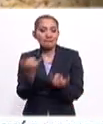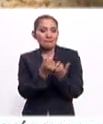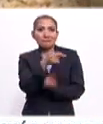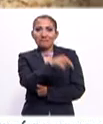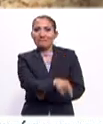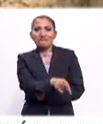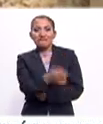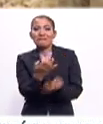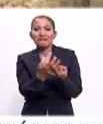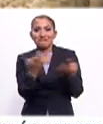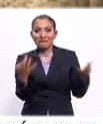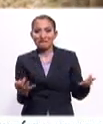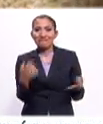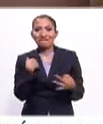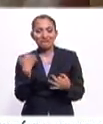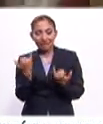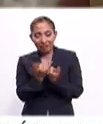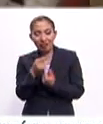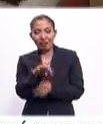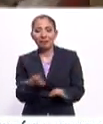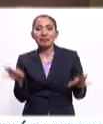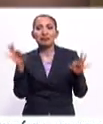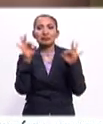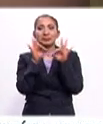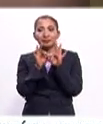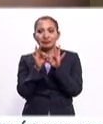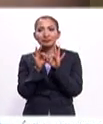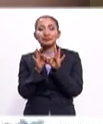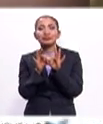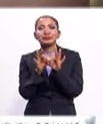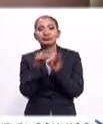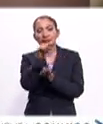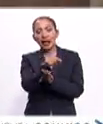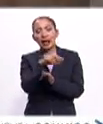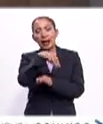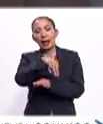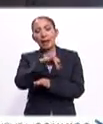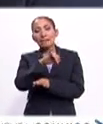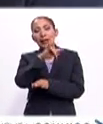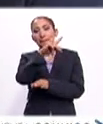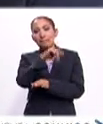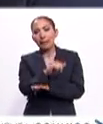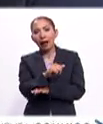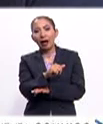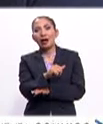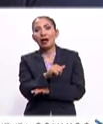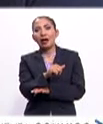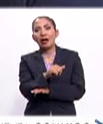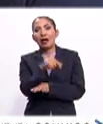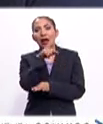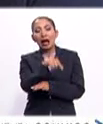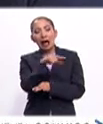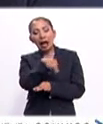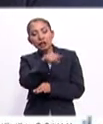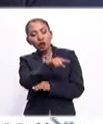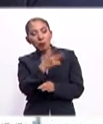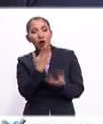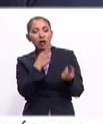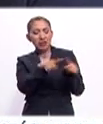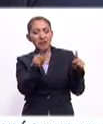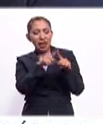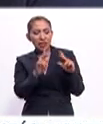de sustentación, ¿no? Esa para mí es la importancia básica de la milpa, el que sea